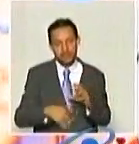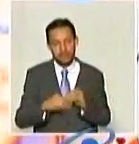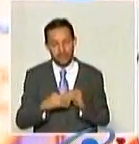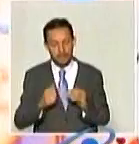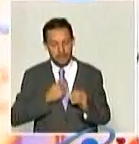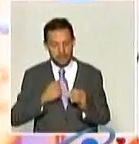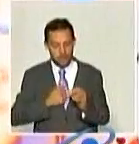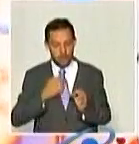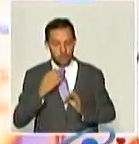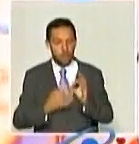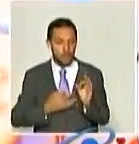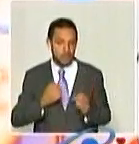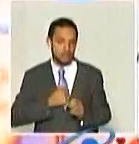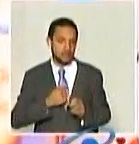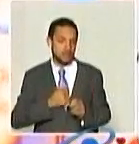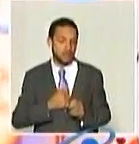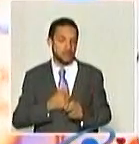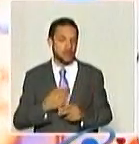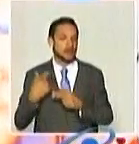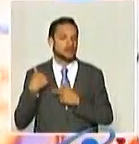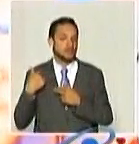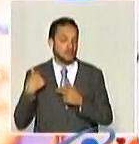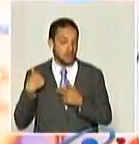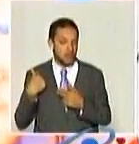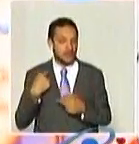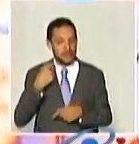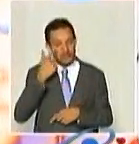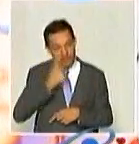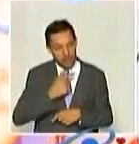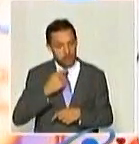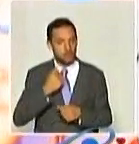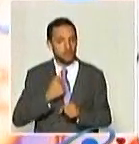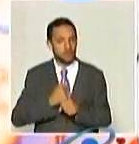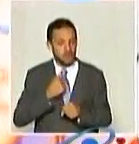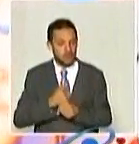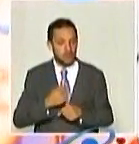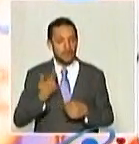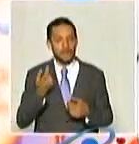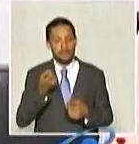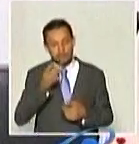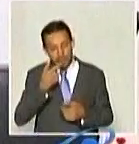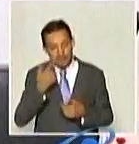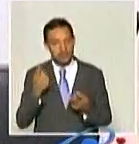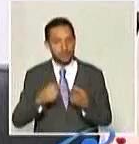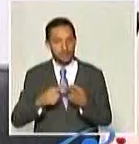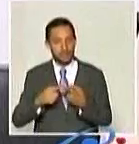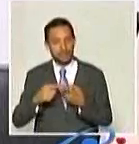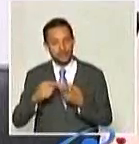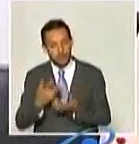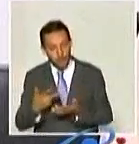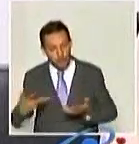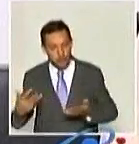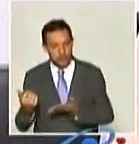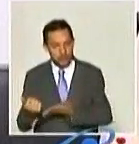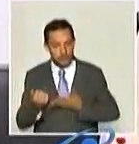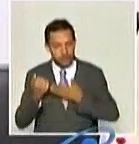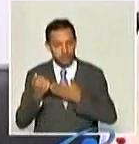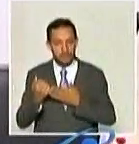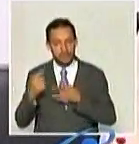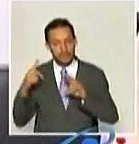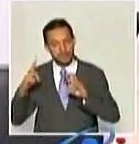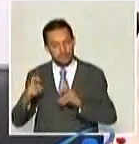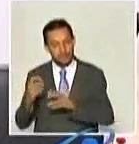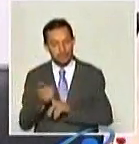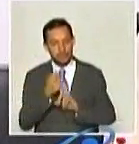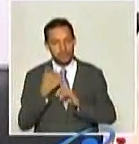apropiado para que la terapéutica cumpla realmente su función. Entonces, pensemos en que además del ozono,